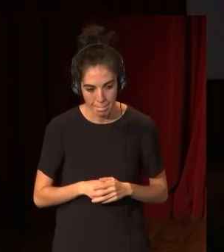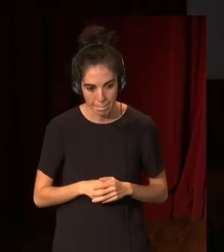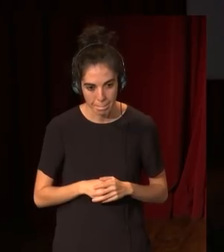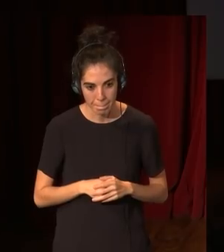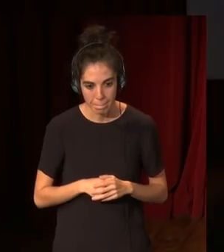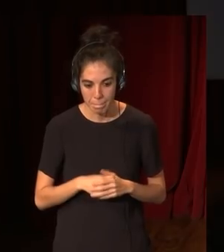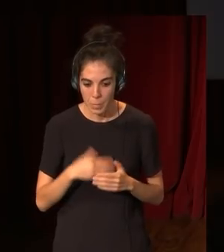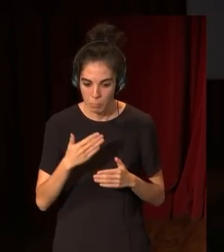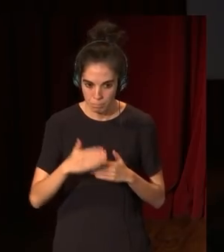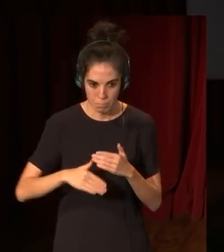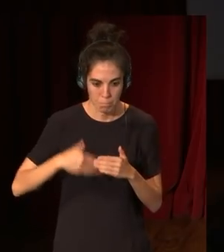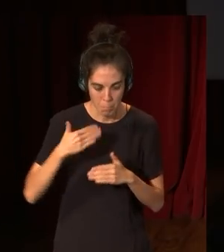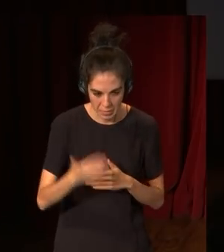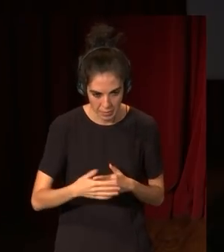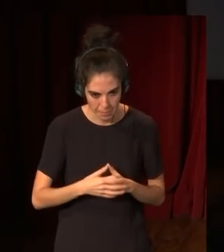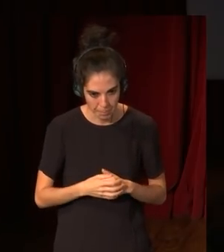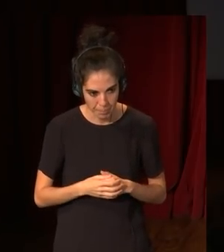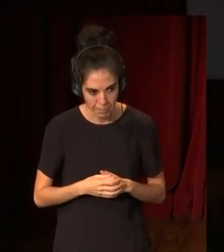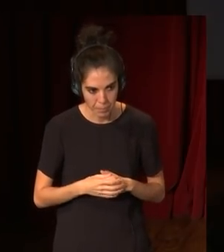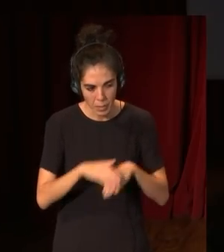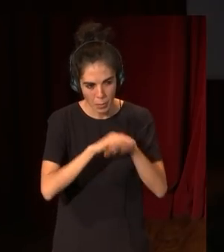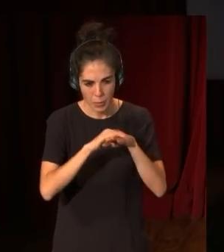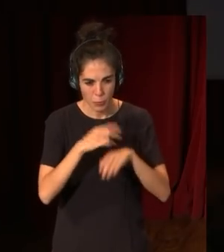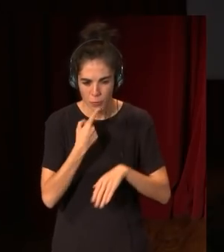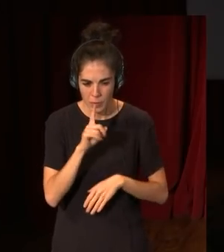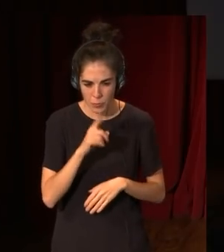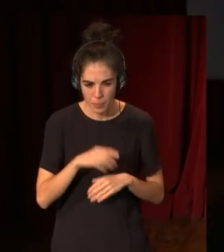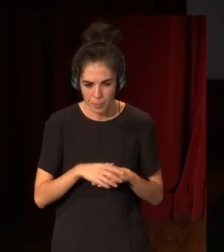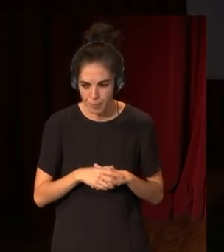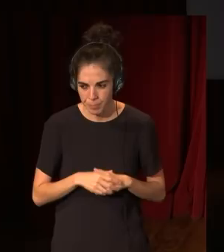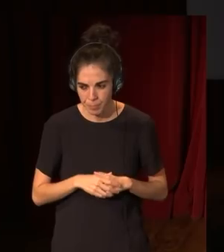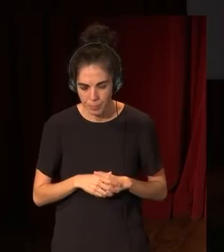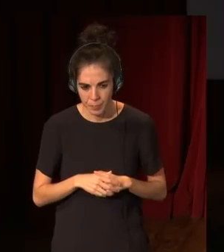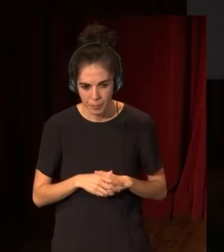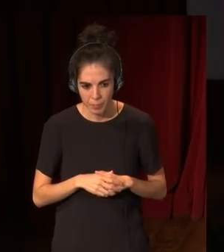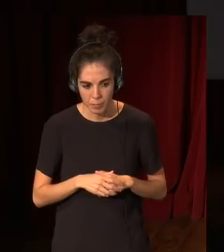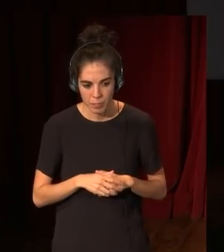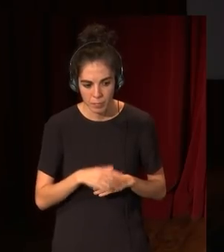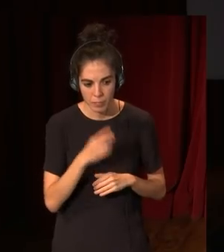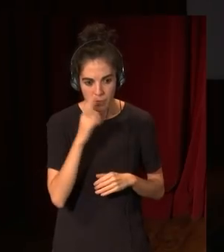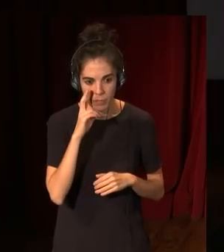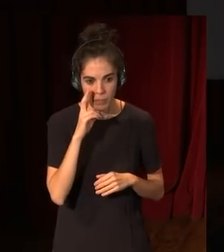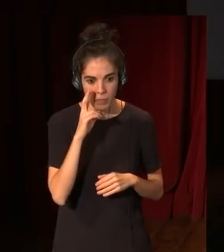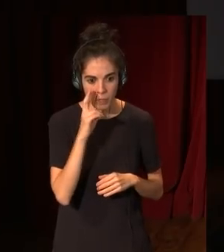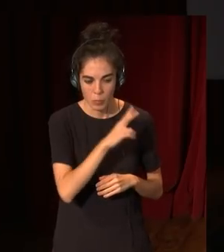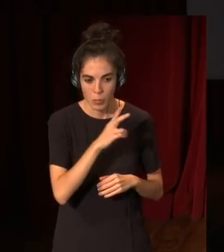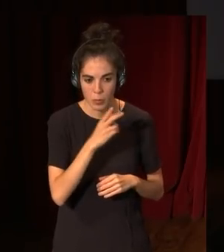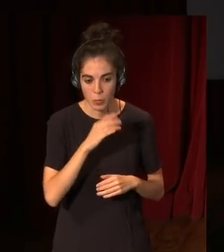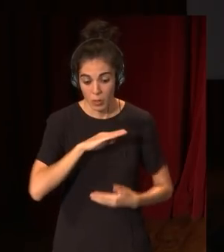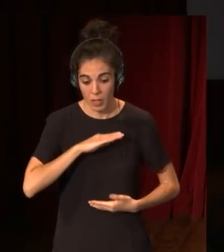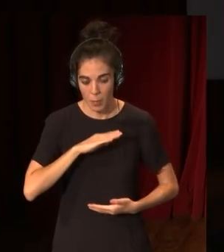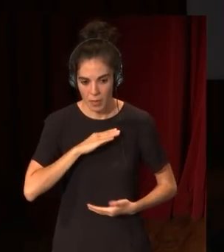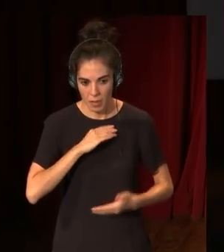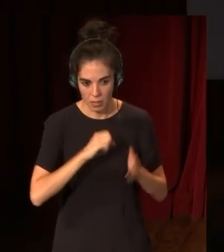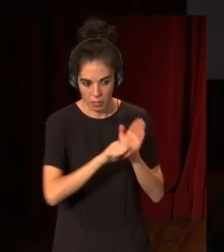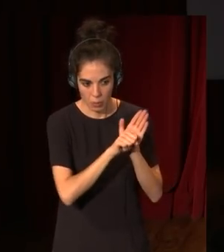allá si nos fijamos antes o perdón o no lo indicado indicado la capacidad de innovación iconográfica fíjense que en el segundo